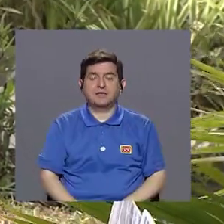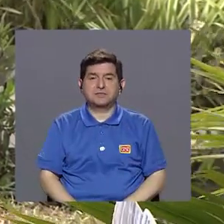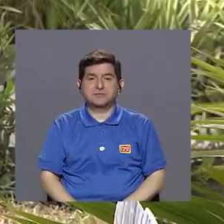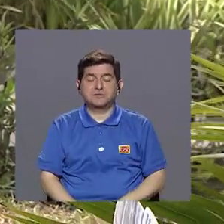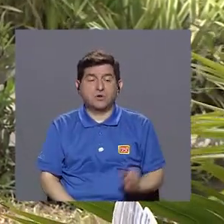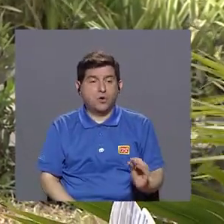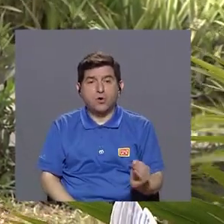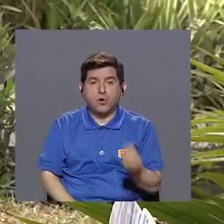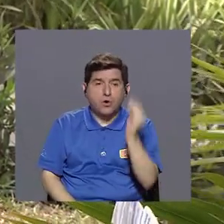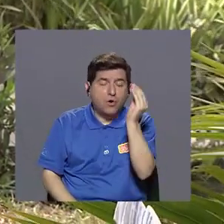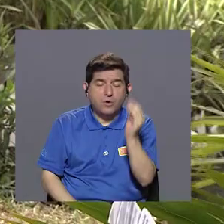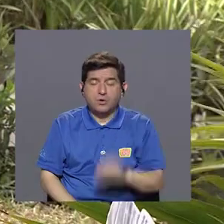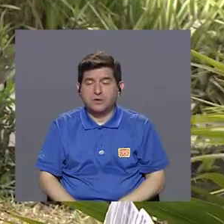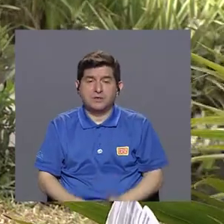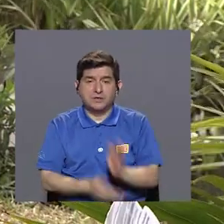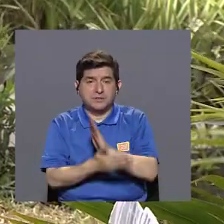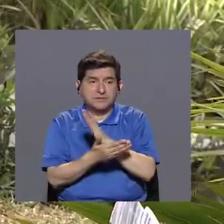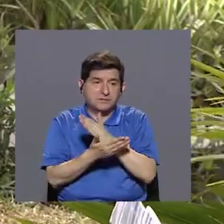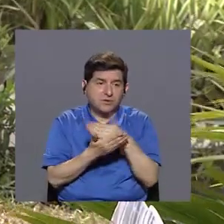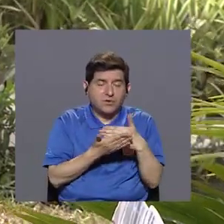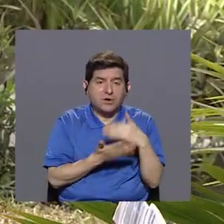¿verdad?, con